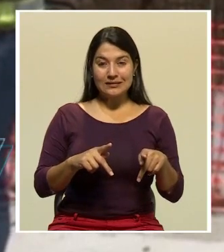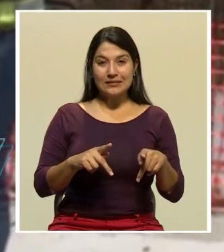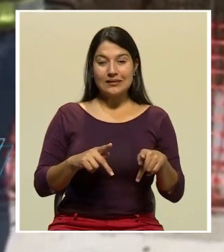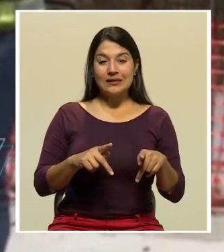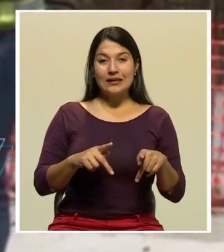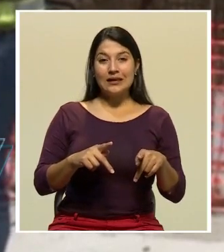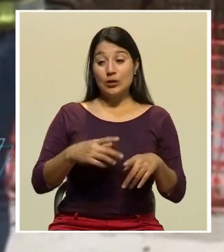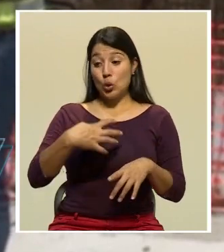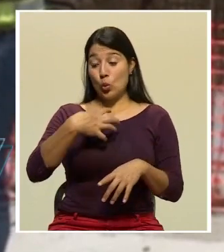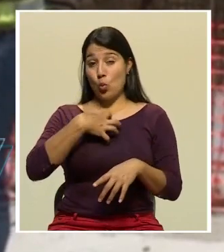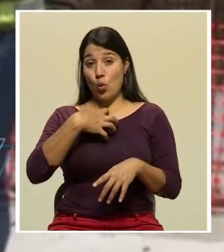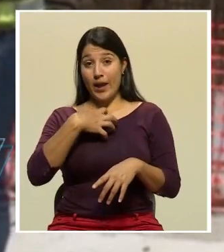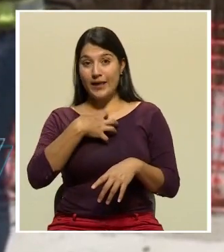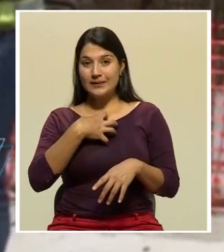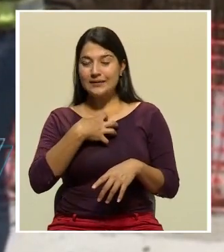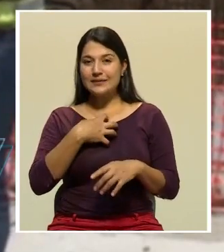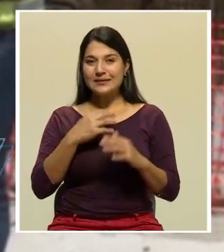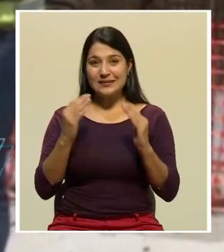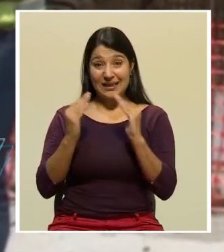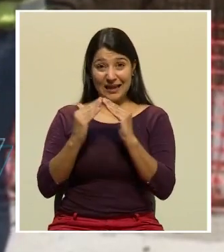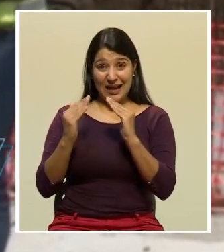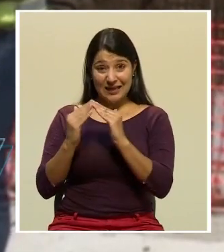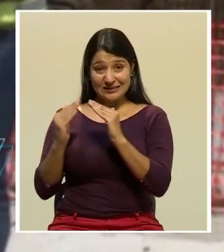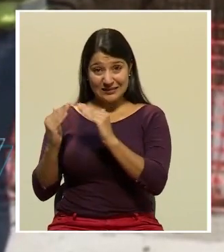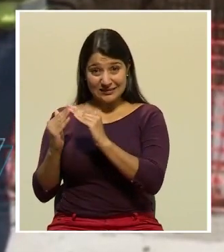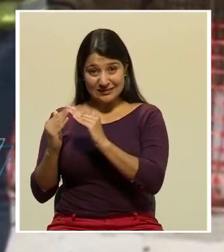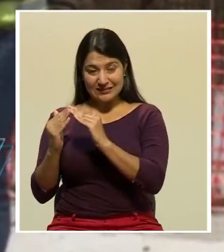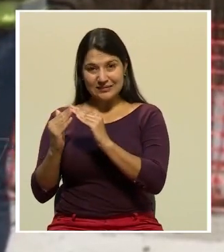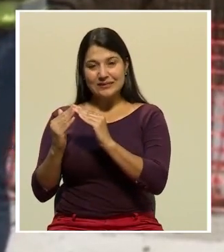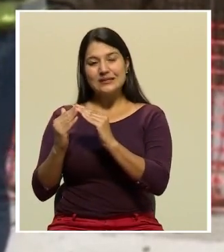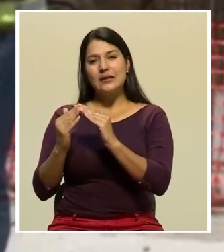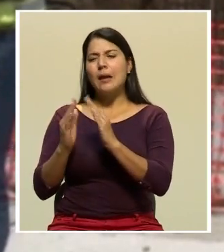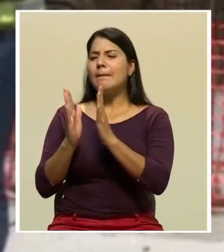discutiendo en tribunales,